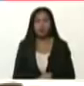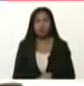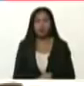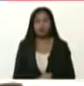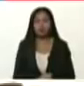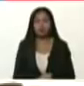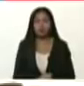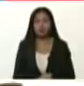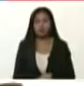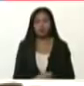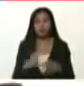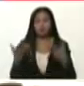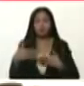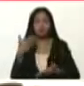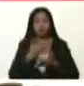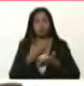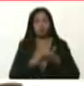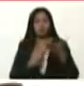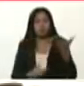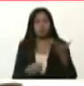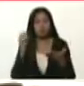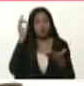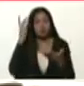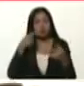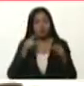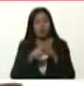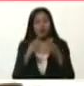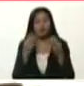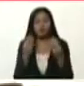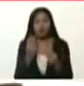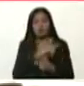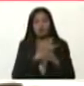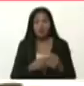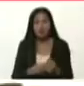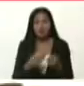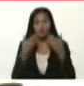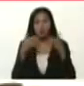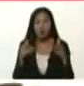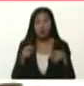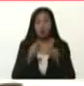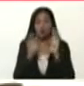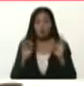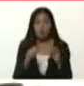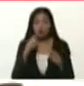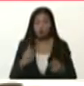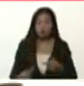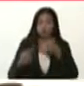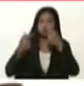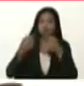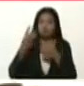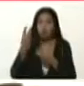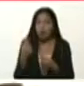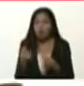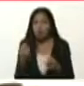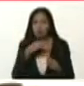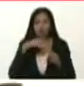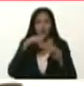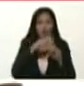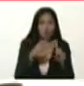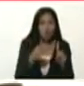traída de propuestas, de ideas, de mucho poder popular. Hemos enfrentado no sé cuántas